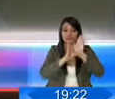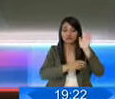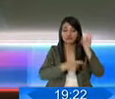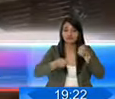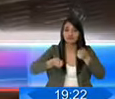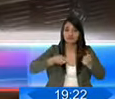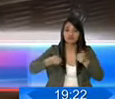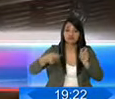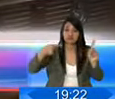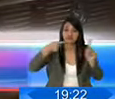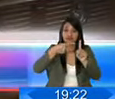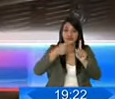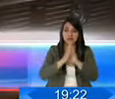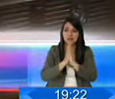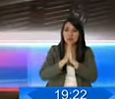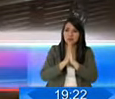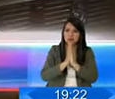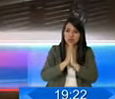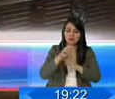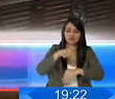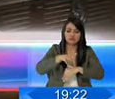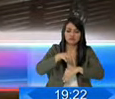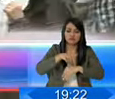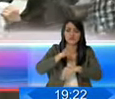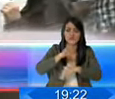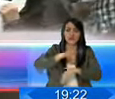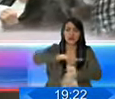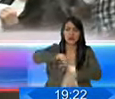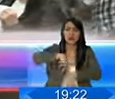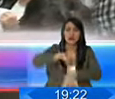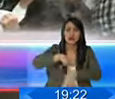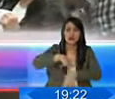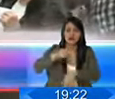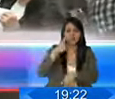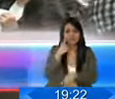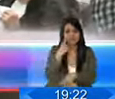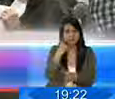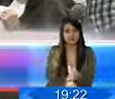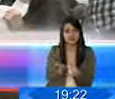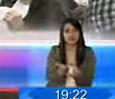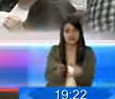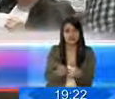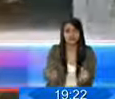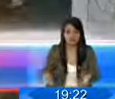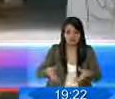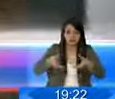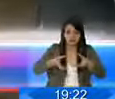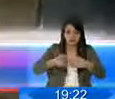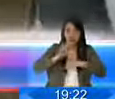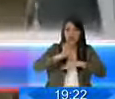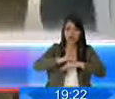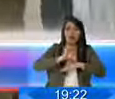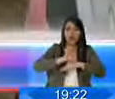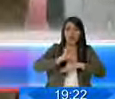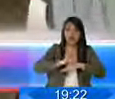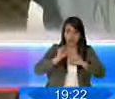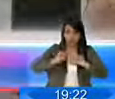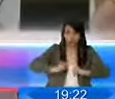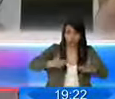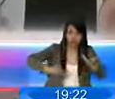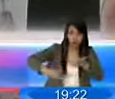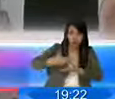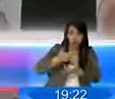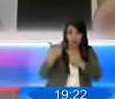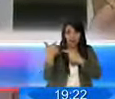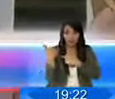Ruiz Guzmán, solicitó que en un lapso de 70 horas se presenten documentos que prueben que Ecuador no cuenta con la tenencia compartida,